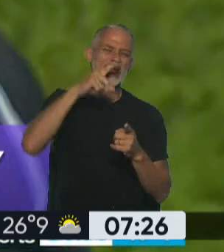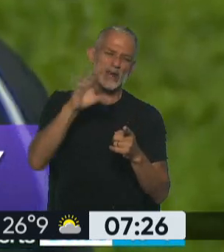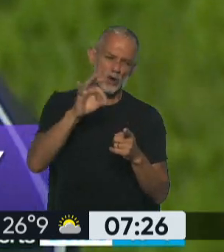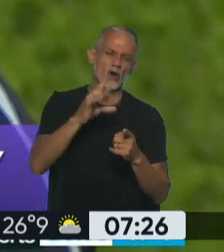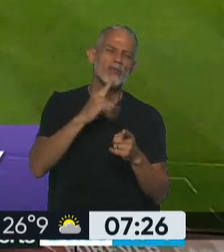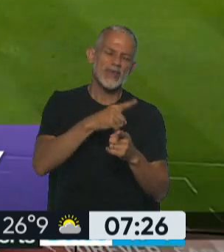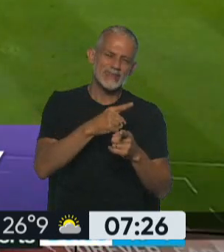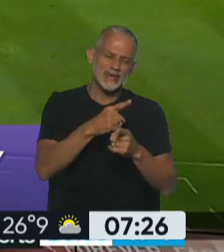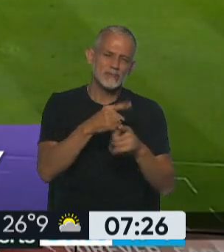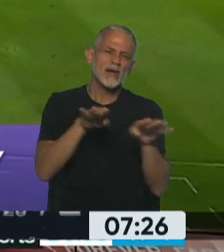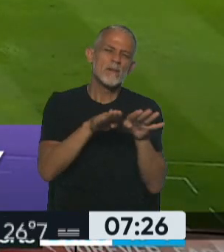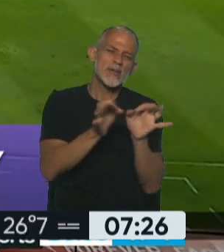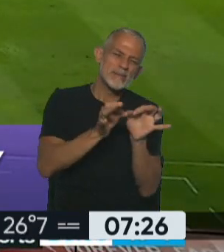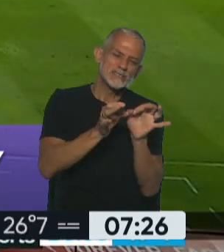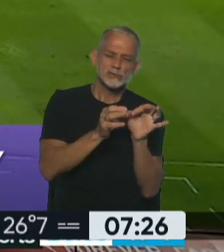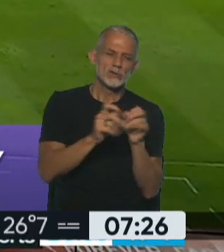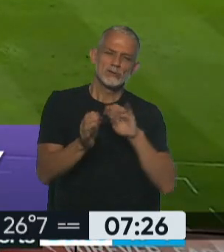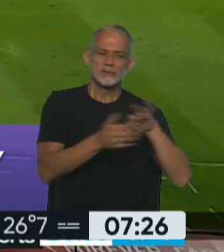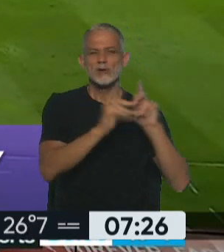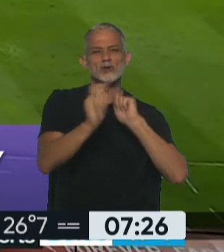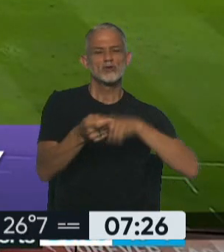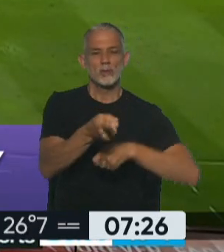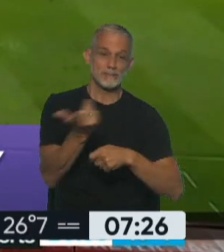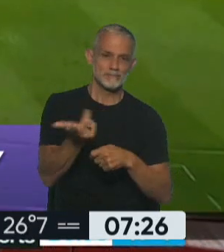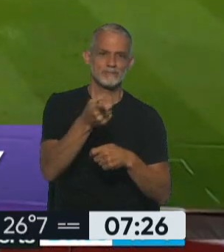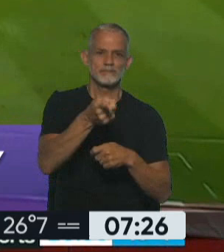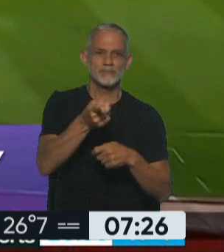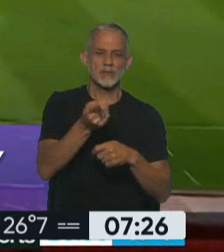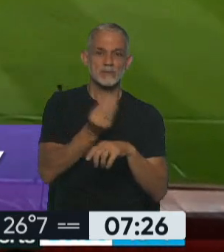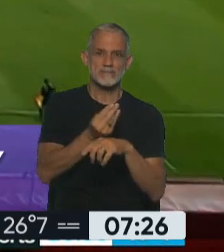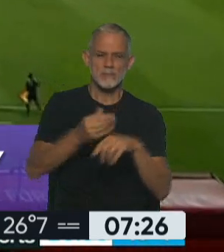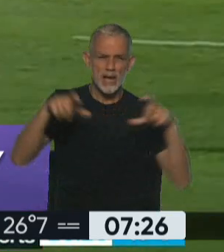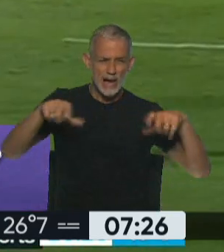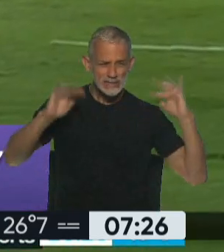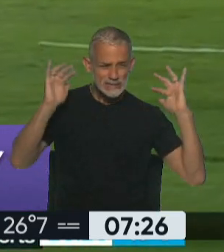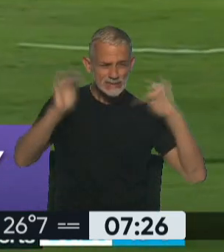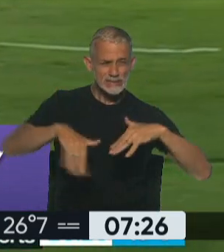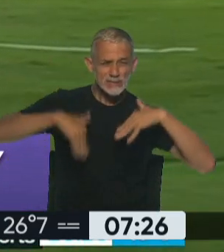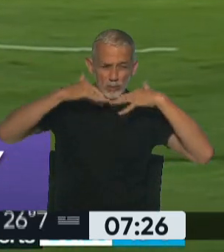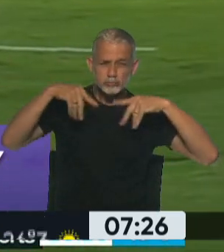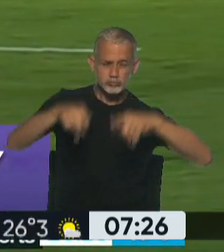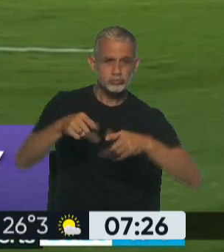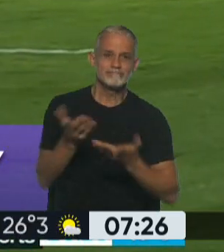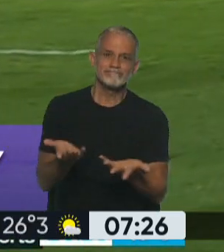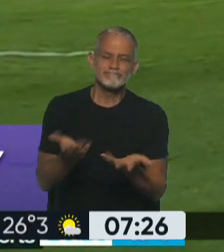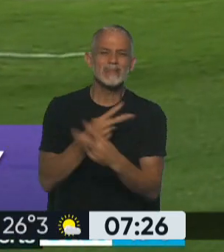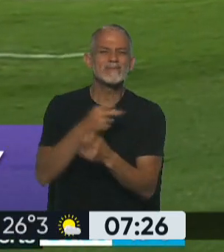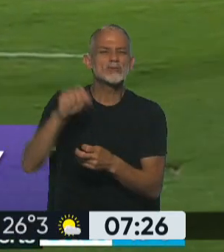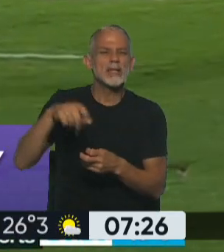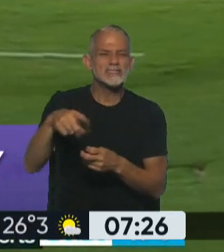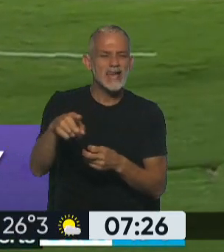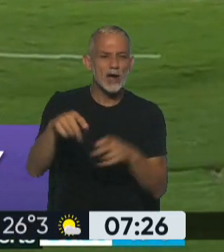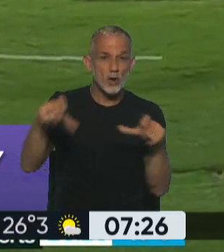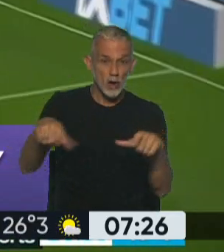argentinos, de Guillermo y Gustavo Barros Schelotto. Bueno, evidentemente, a pesar de ese estadio repleto en el Defensores del Chaco, se